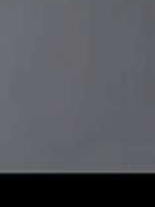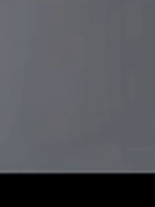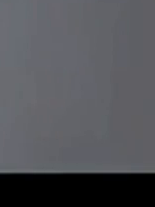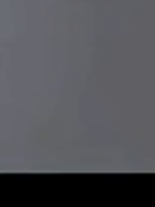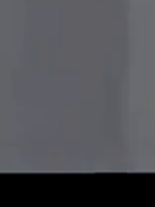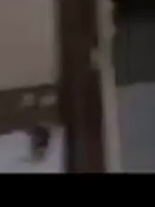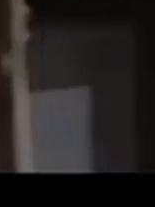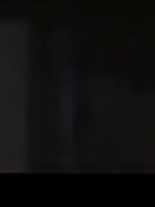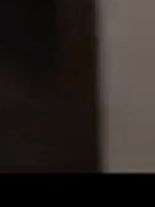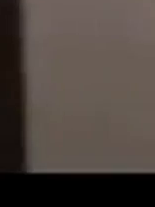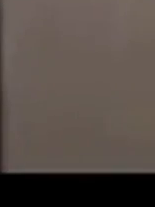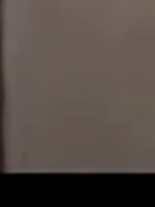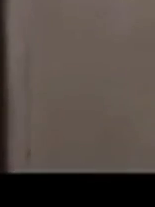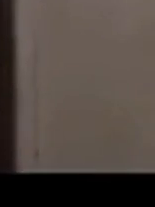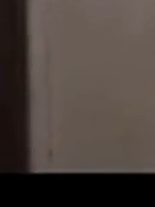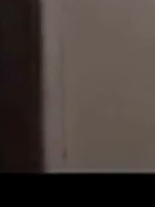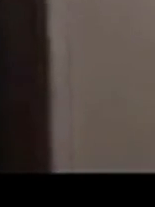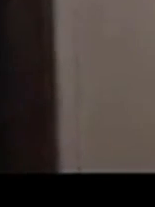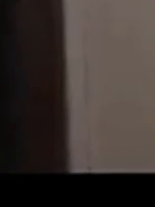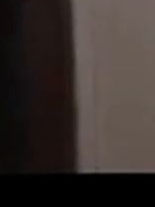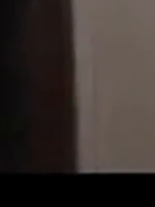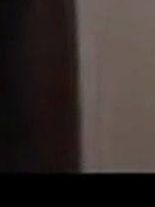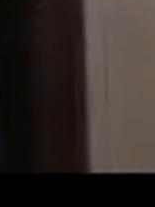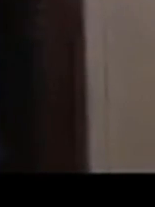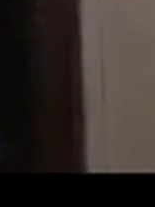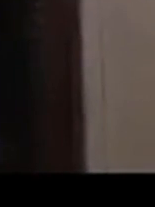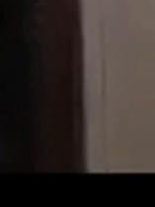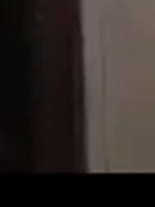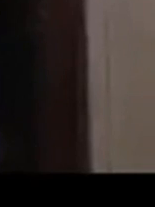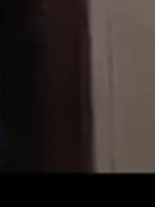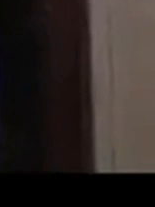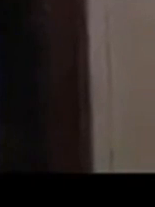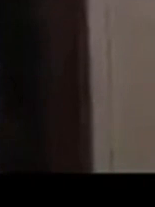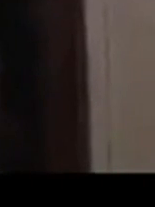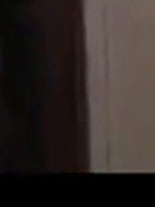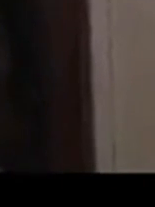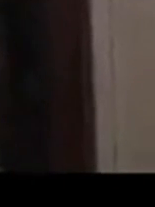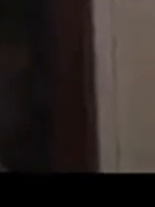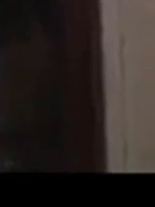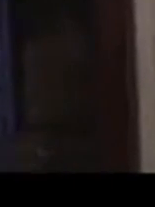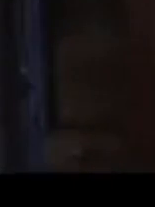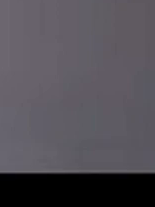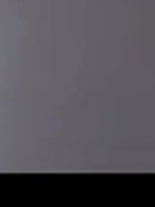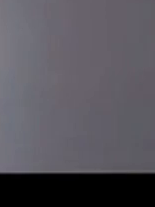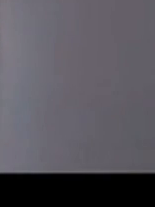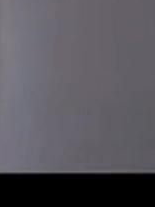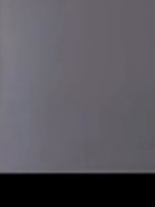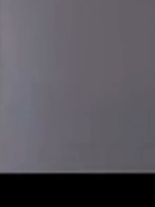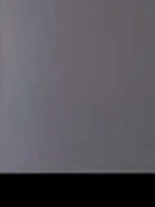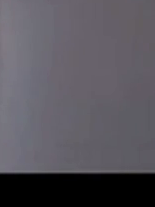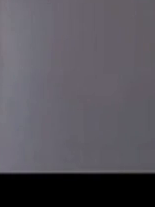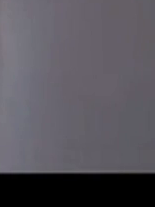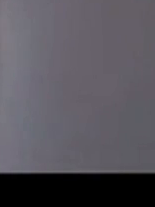contra de todo lo que sea capitalista o que sea más bien burgués, van a defender también a ciertos